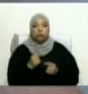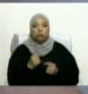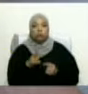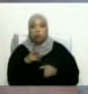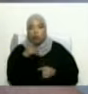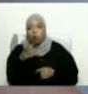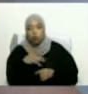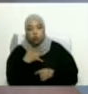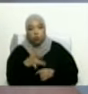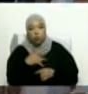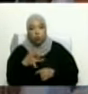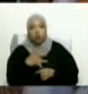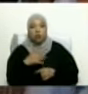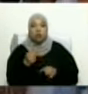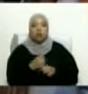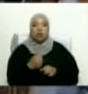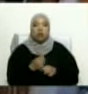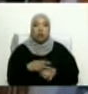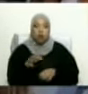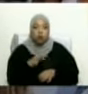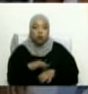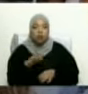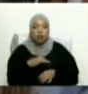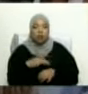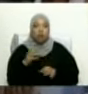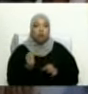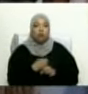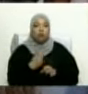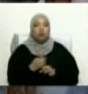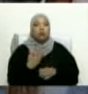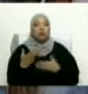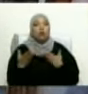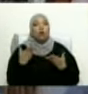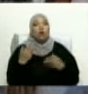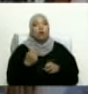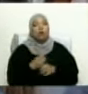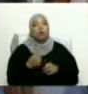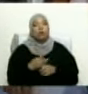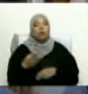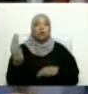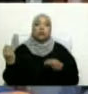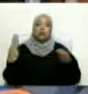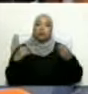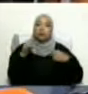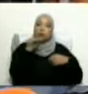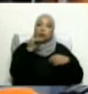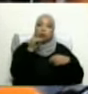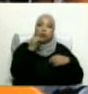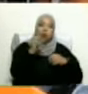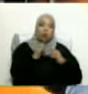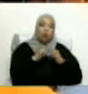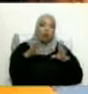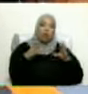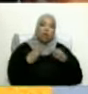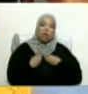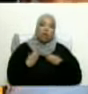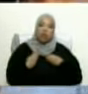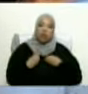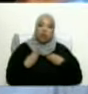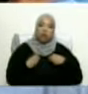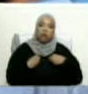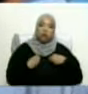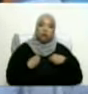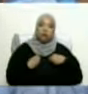no siente la patria. No sentir la patria es como no sentir la mamá, la madre, el corazón, la vida, el alma,